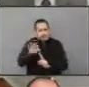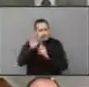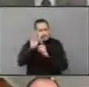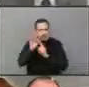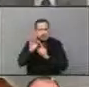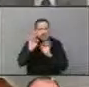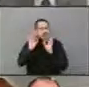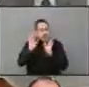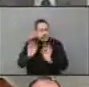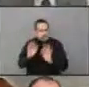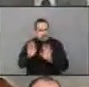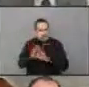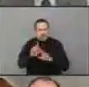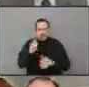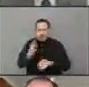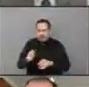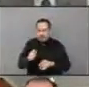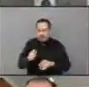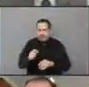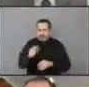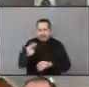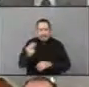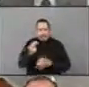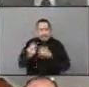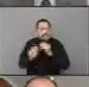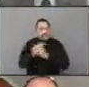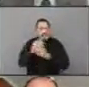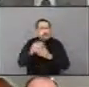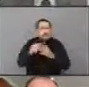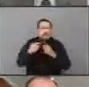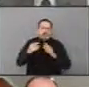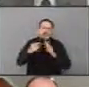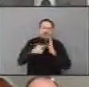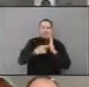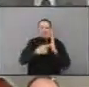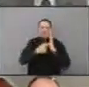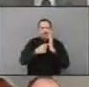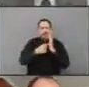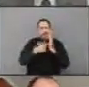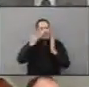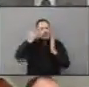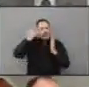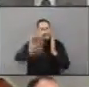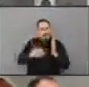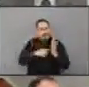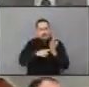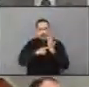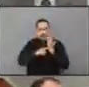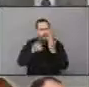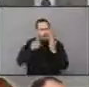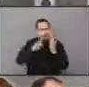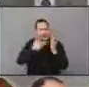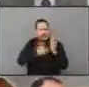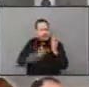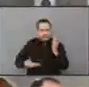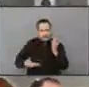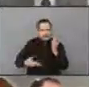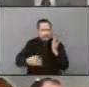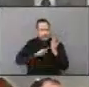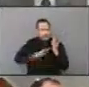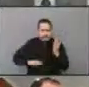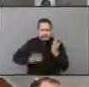efectiva actualización de esta exposición de la imagen de la presidenta municipal